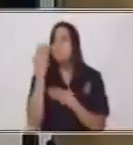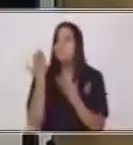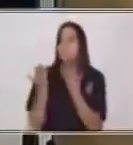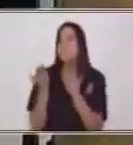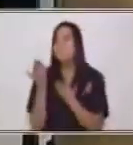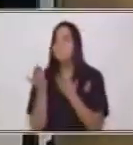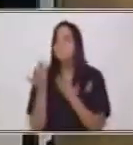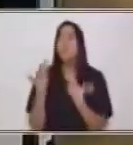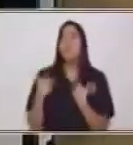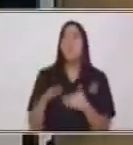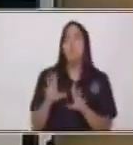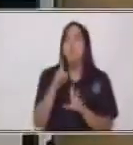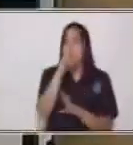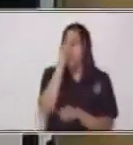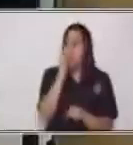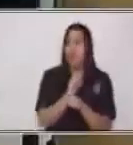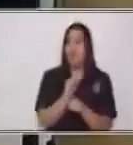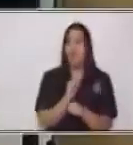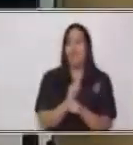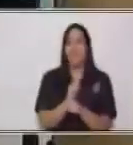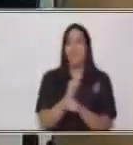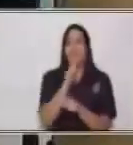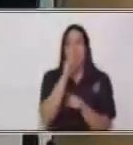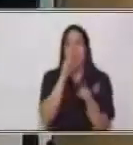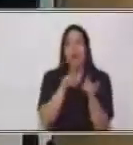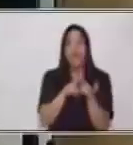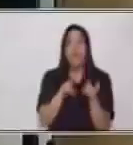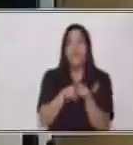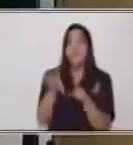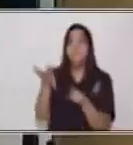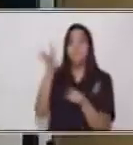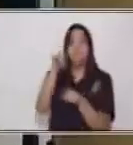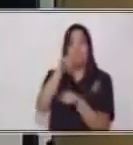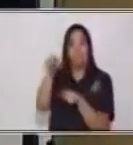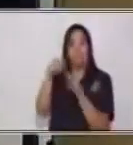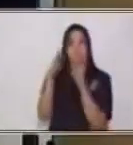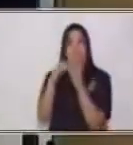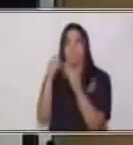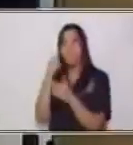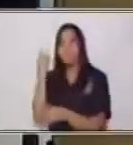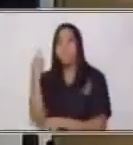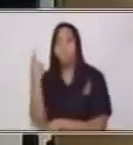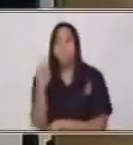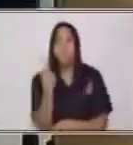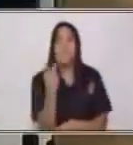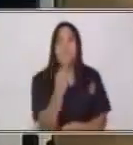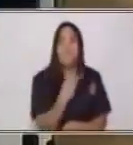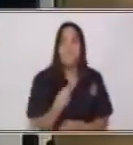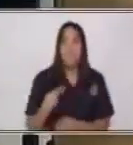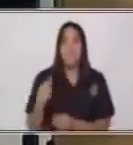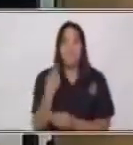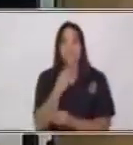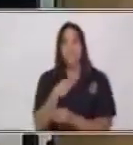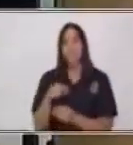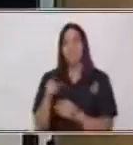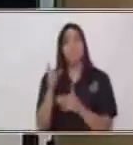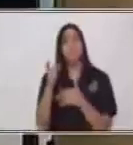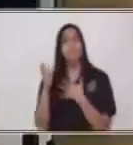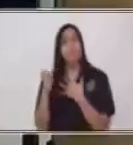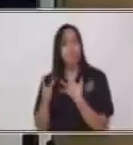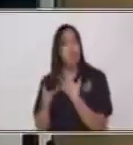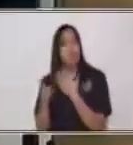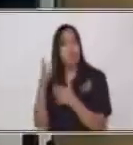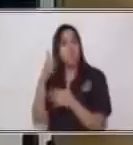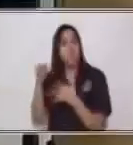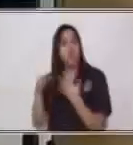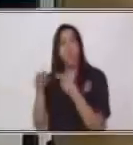cómo trabajar. Te invito en casa a que busques recortes de algunos productos, que